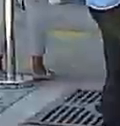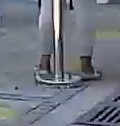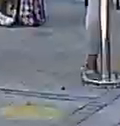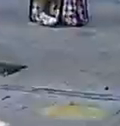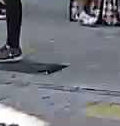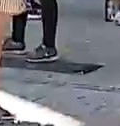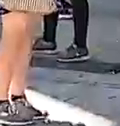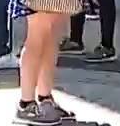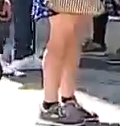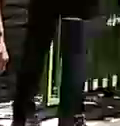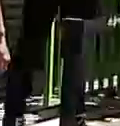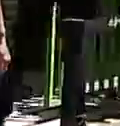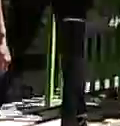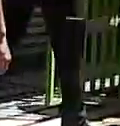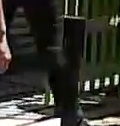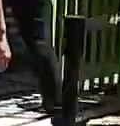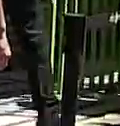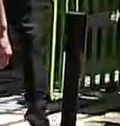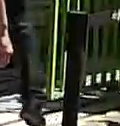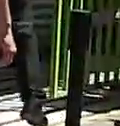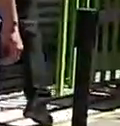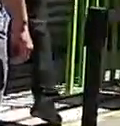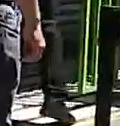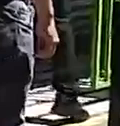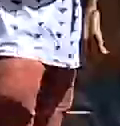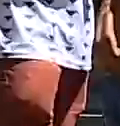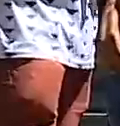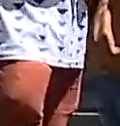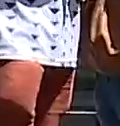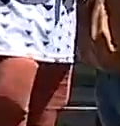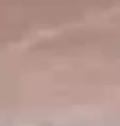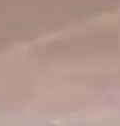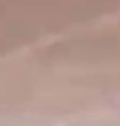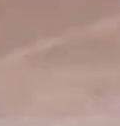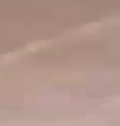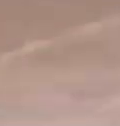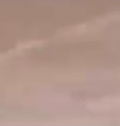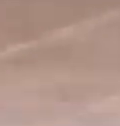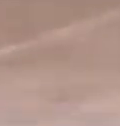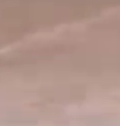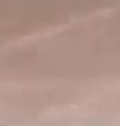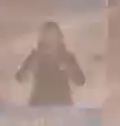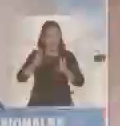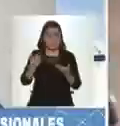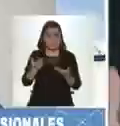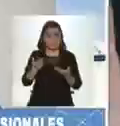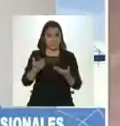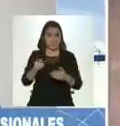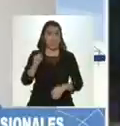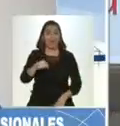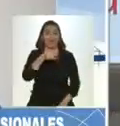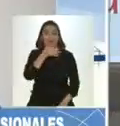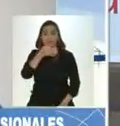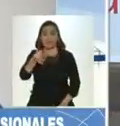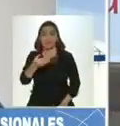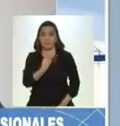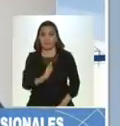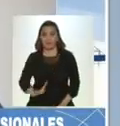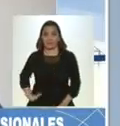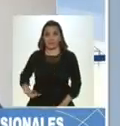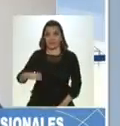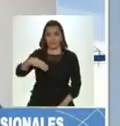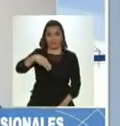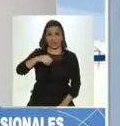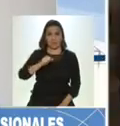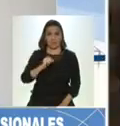Bueno, señalar que otro de los temas que también está generando reacciones es esta posibilidad de una acusación constitucional contra el presidente de la República, Sebastián